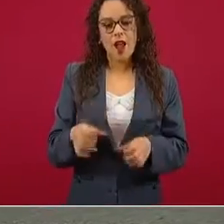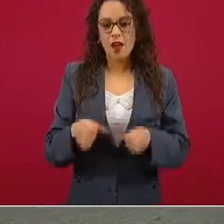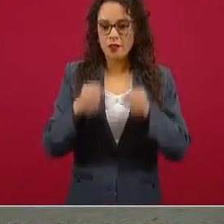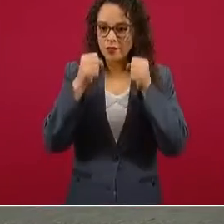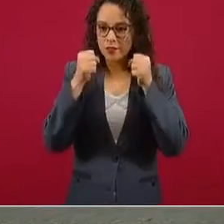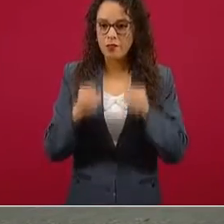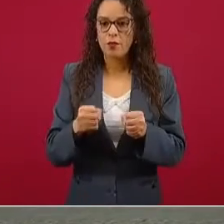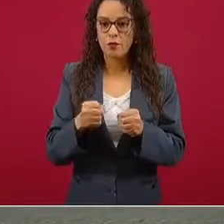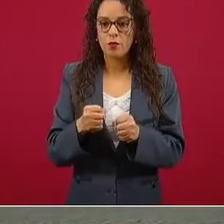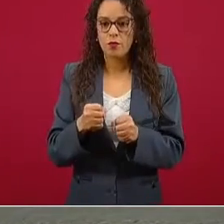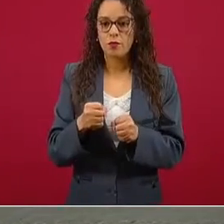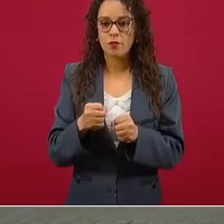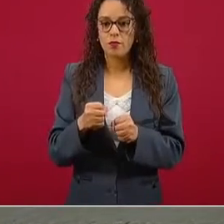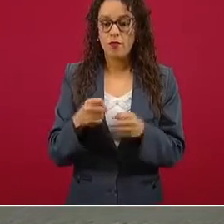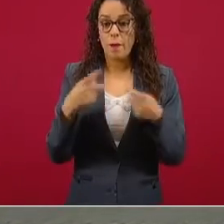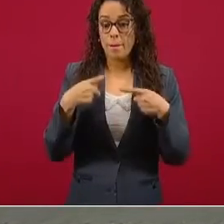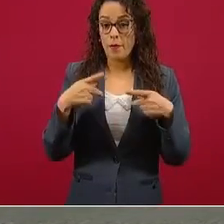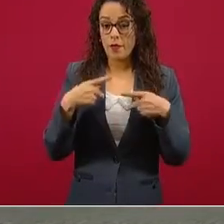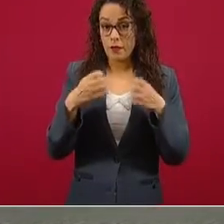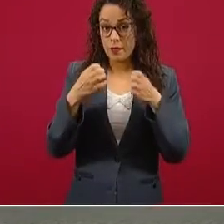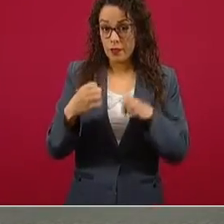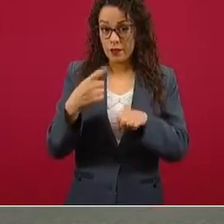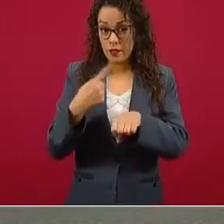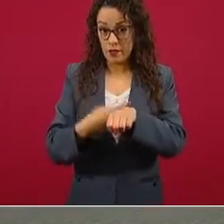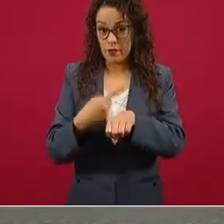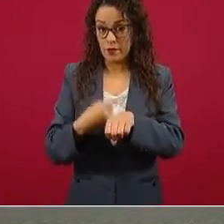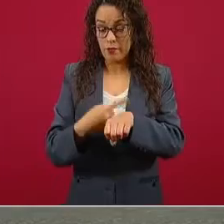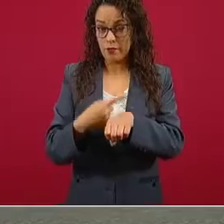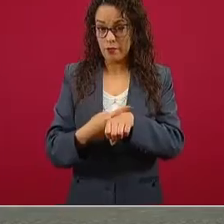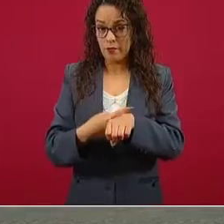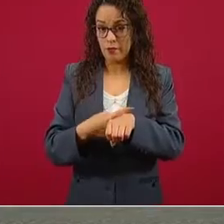infectado, ningún enfermo de COVID